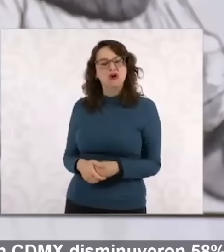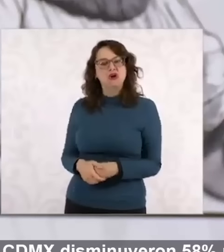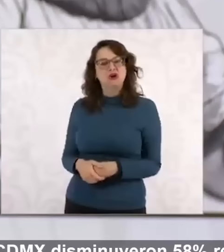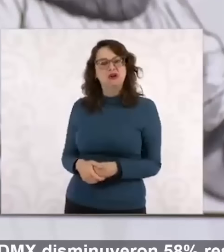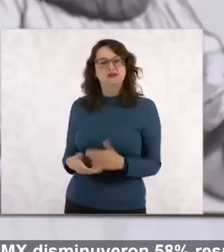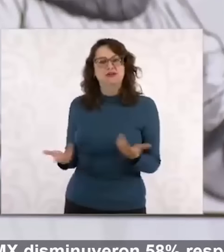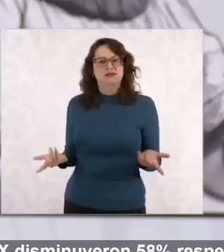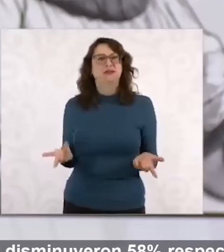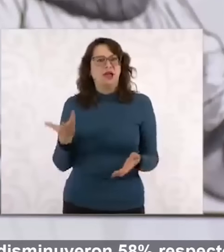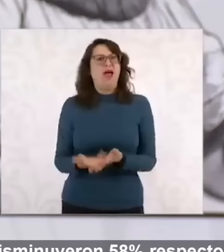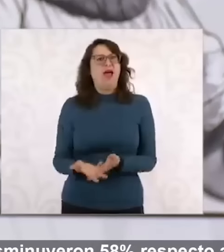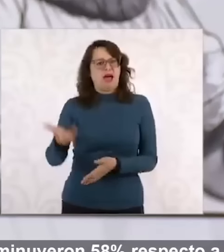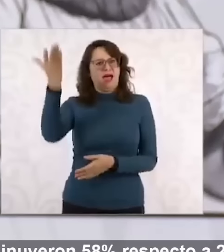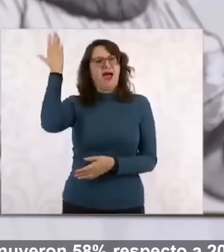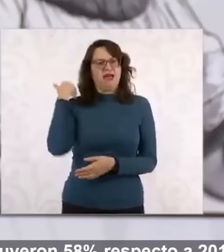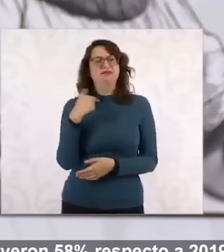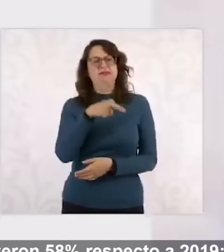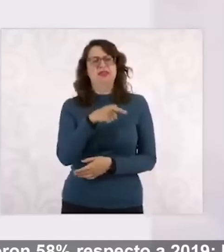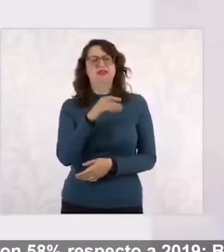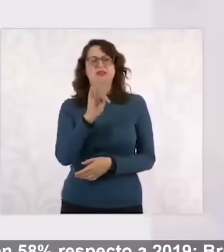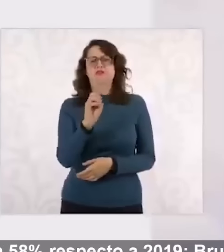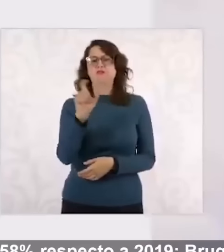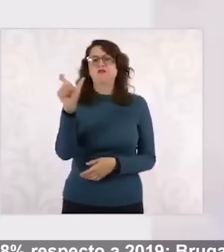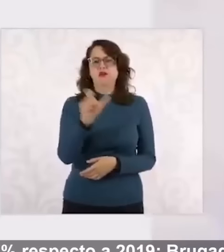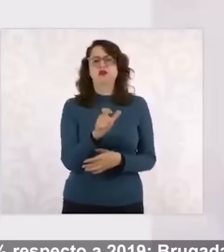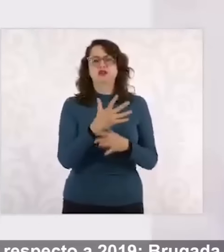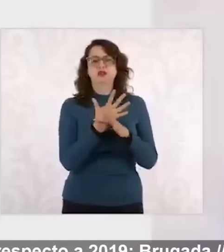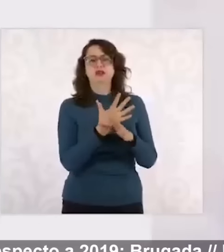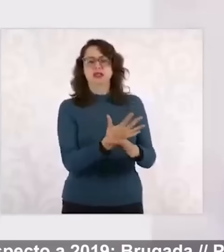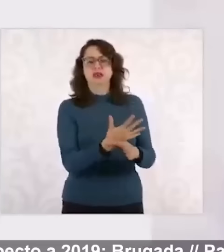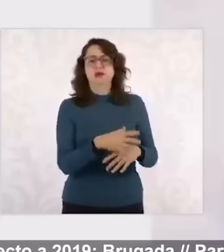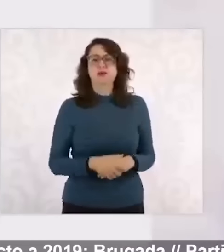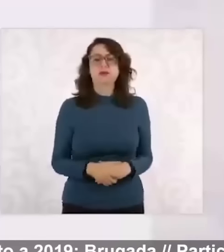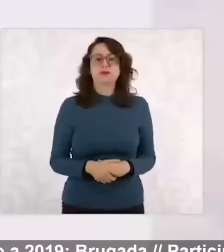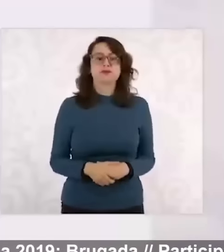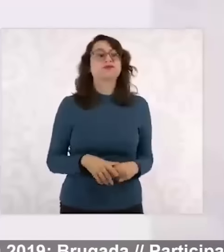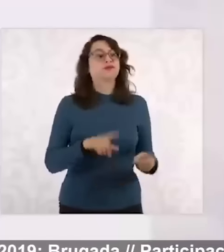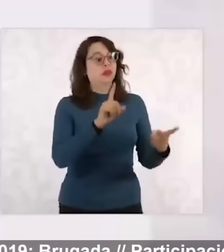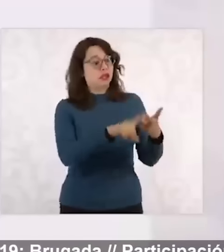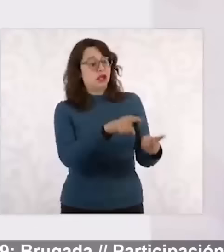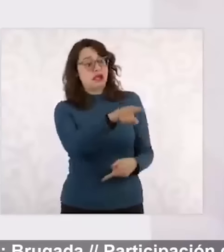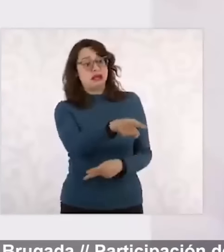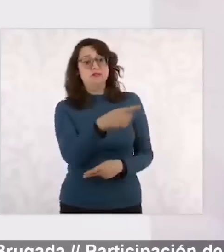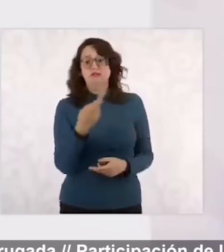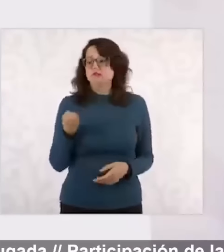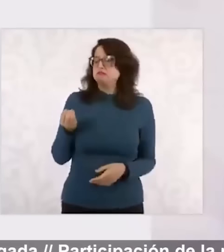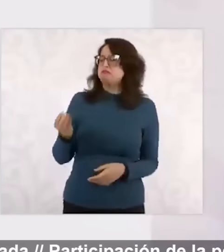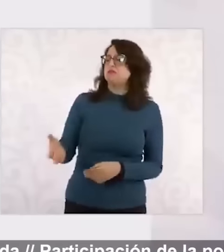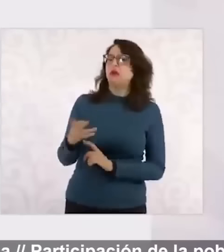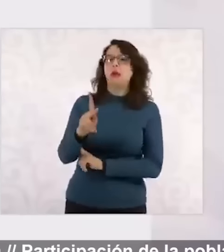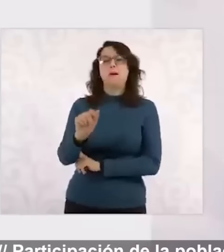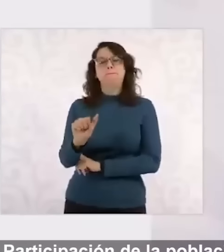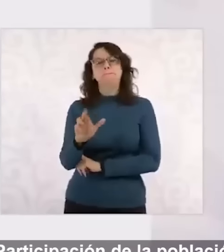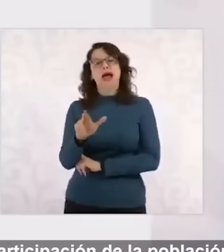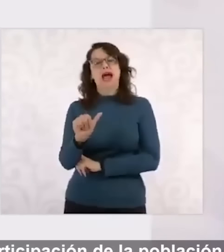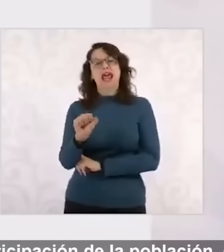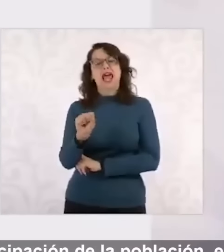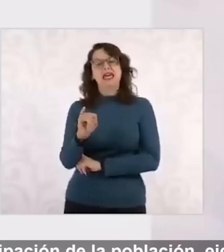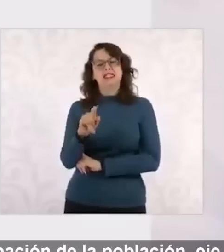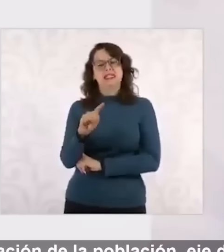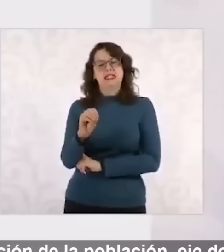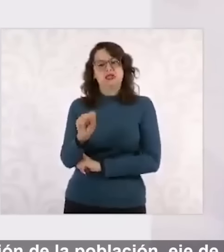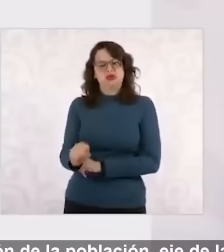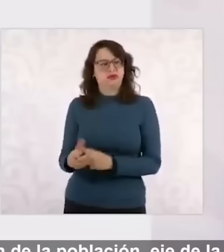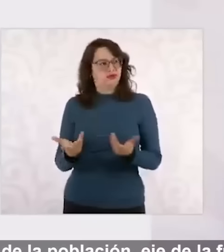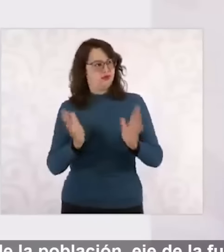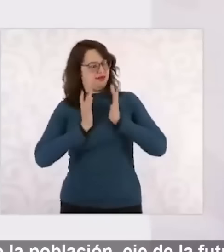Lo dijo en su momento Fox. Parásitos, dice Salinas. Parásitos. Imagínense decirle a una adulta, a un